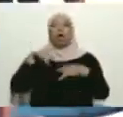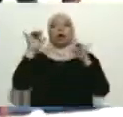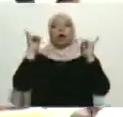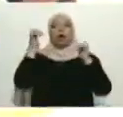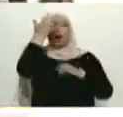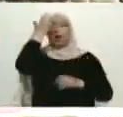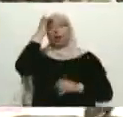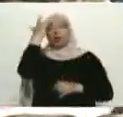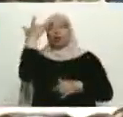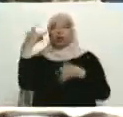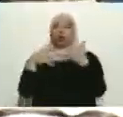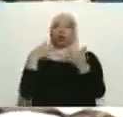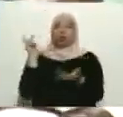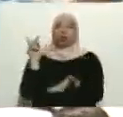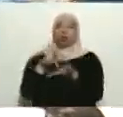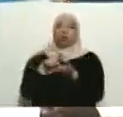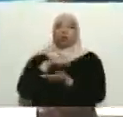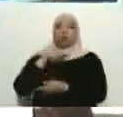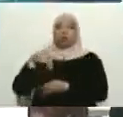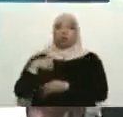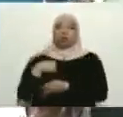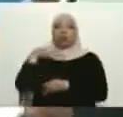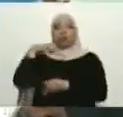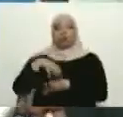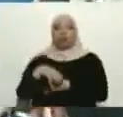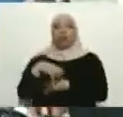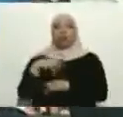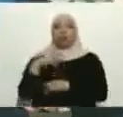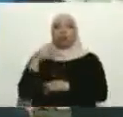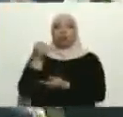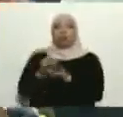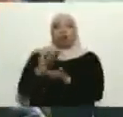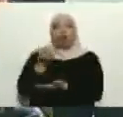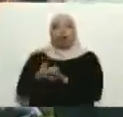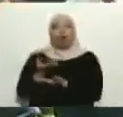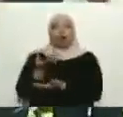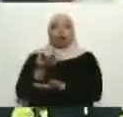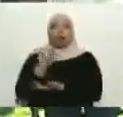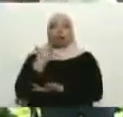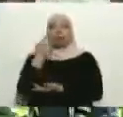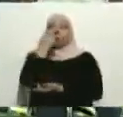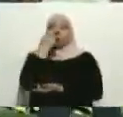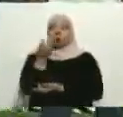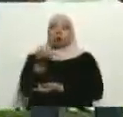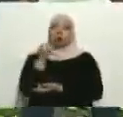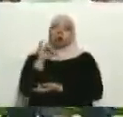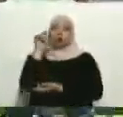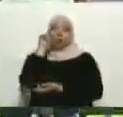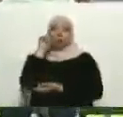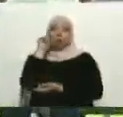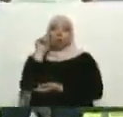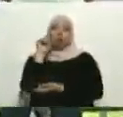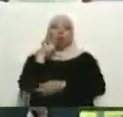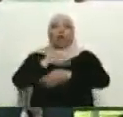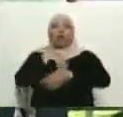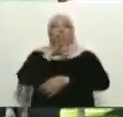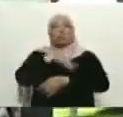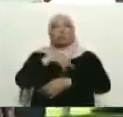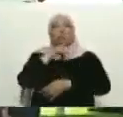comentar yo particularmente visité el estado monagas estuve en los desfiles de maturín que no se hacían desde hace cuatro años